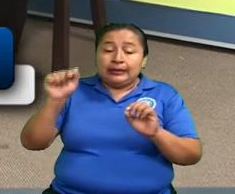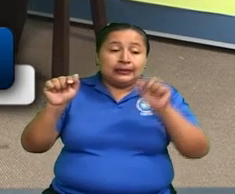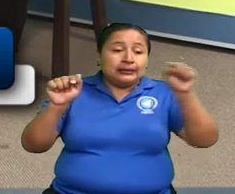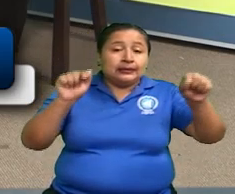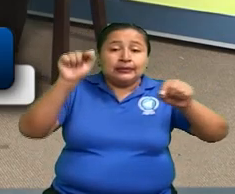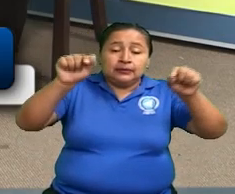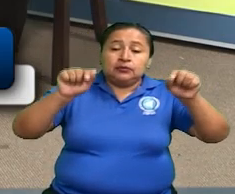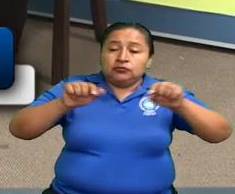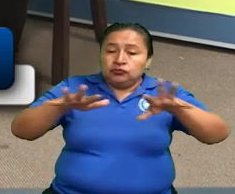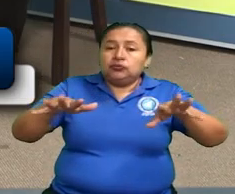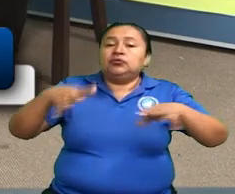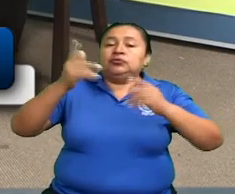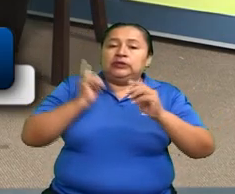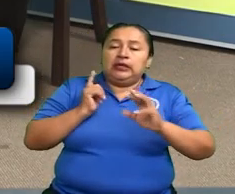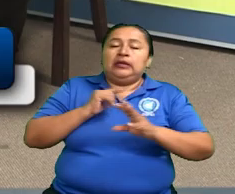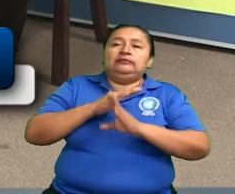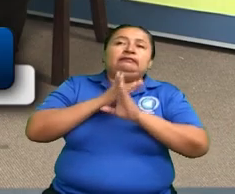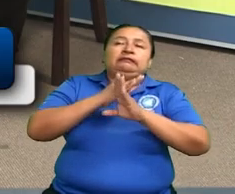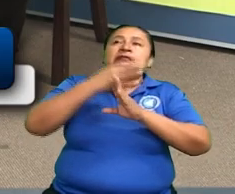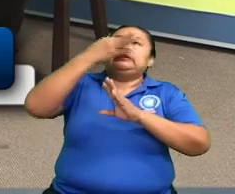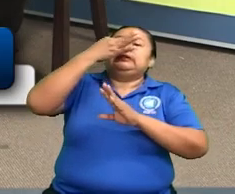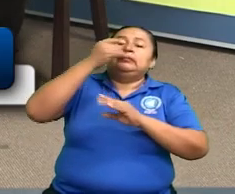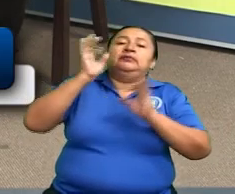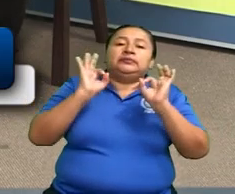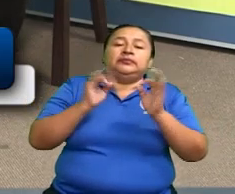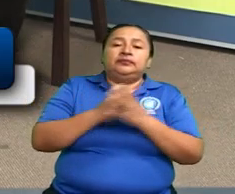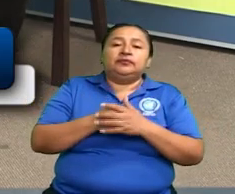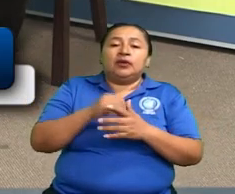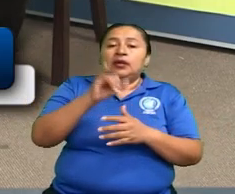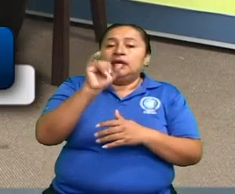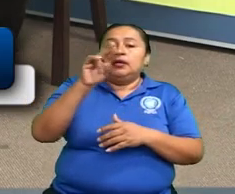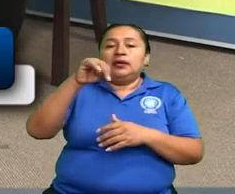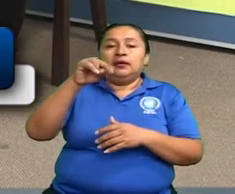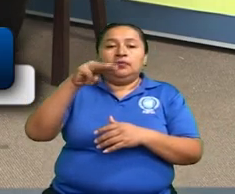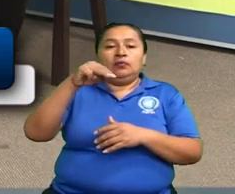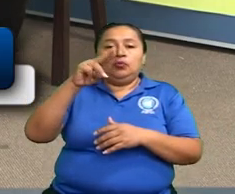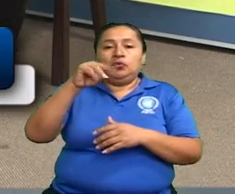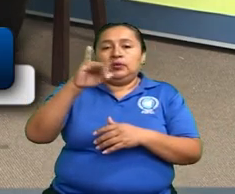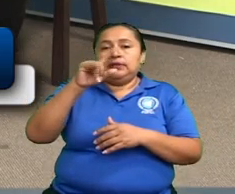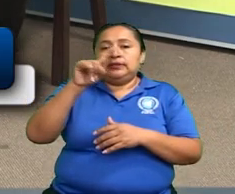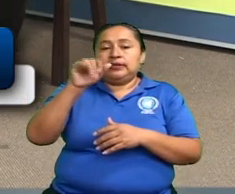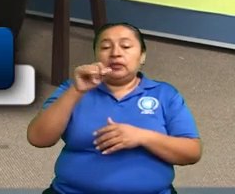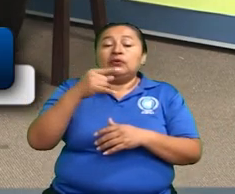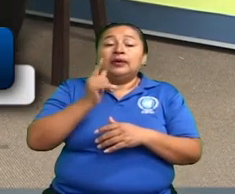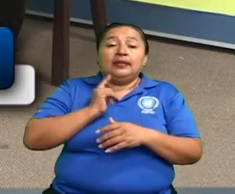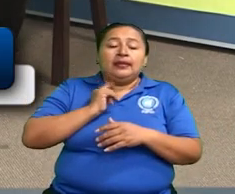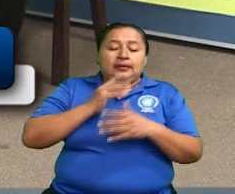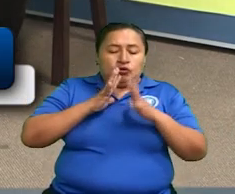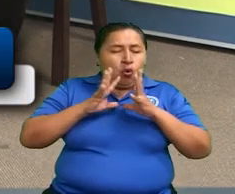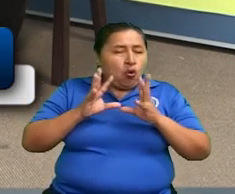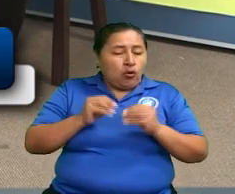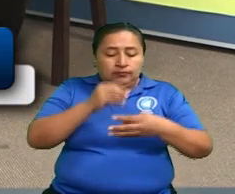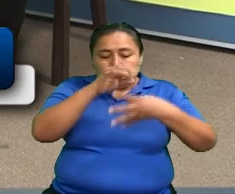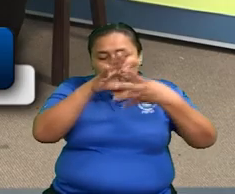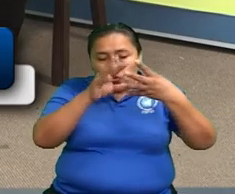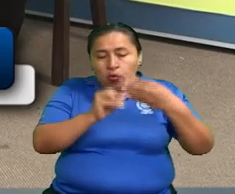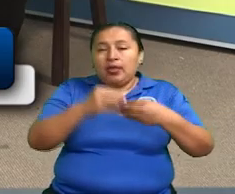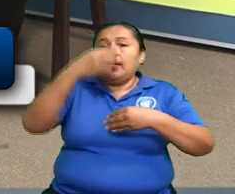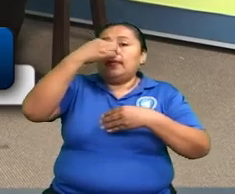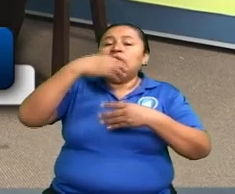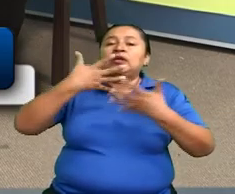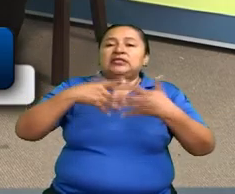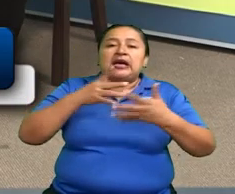está inmunizado. ¿Cuándo decimos que un niño está inmunizado? Cuando se garantizan todas sus vacunas y se